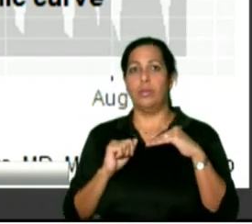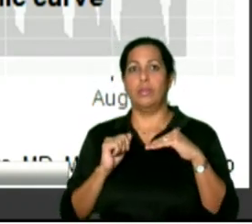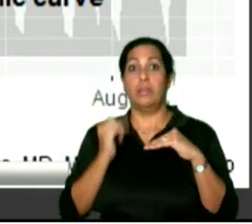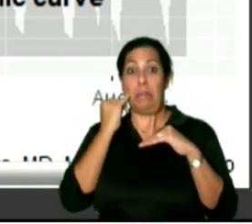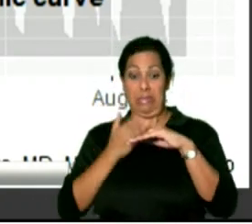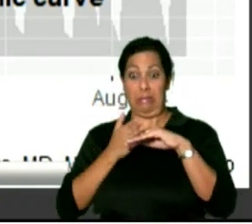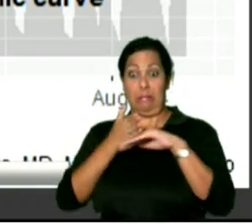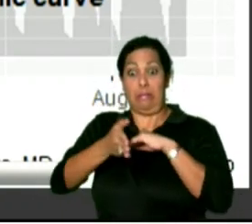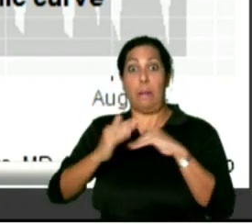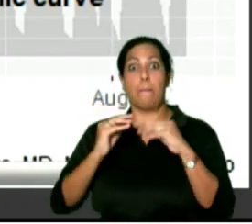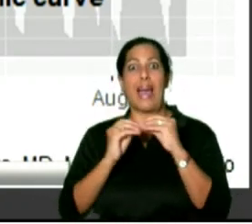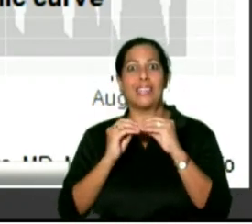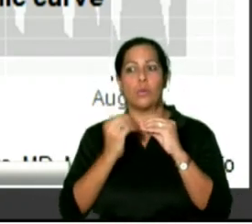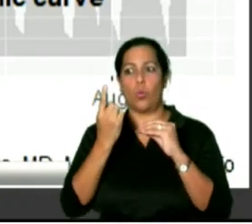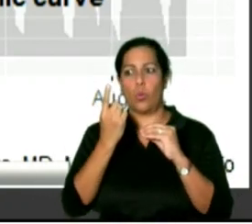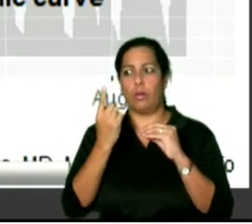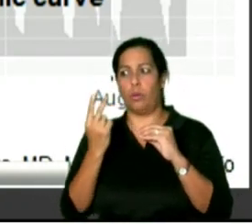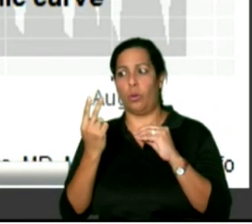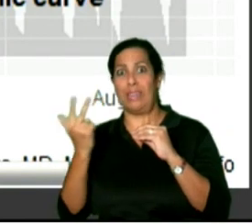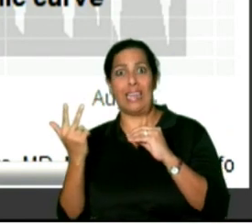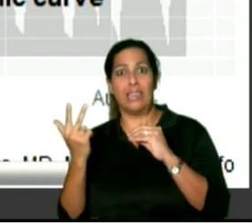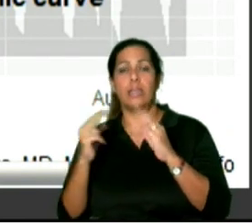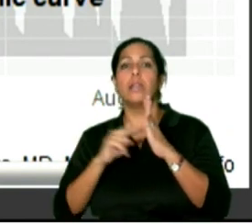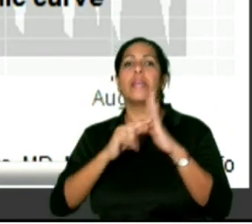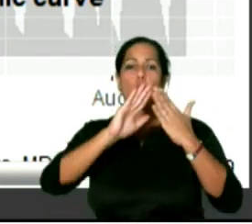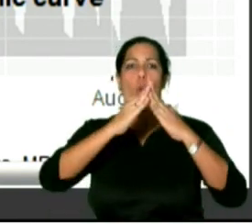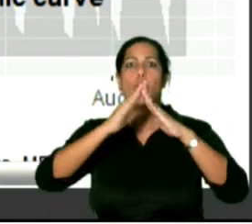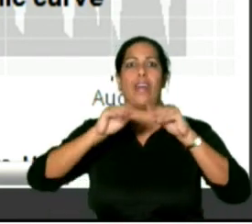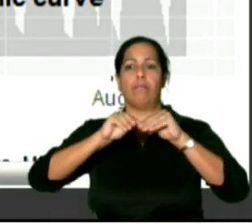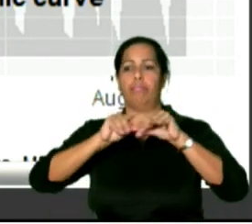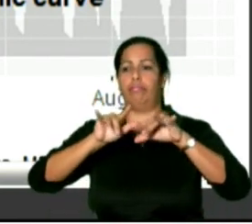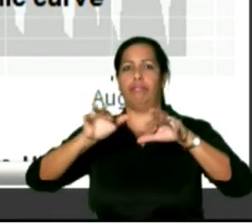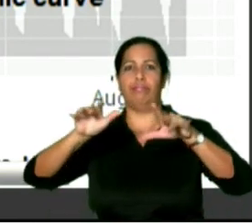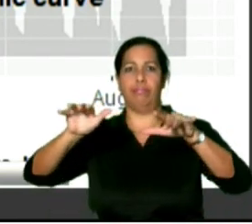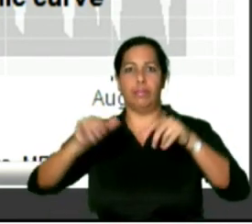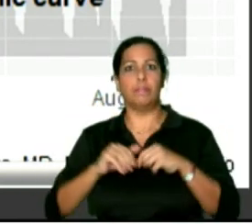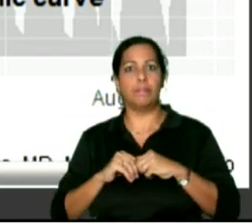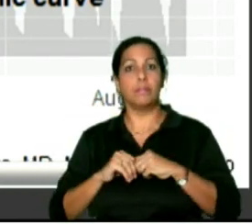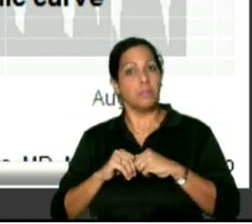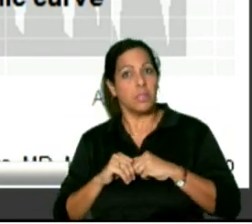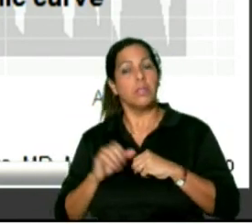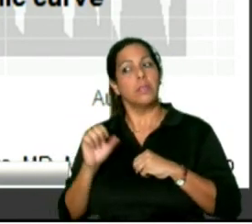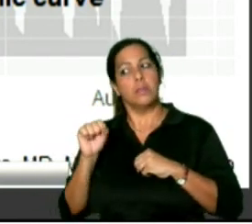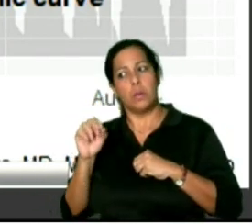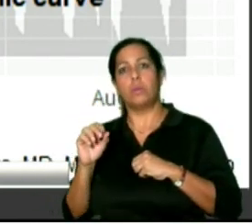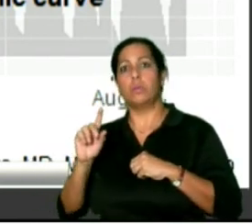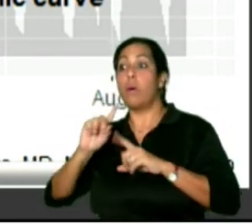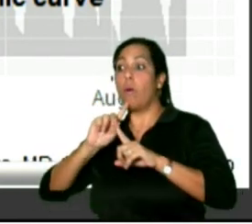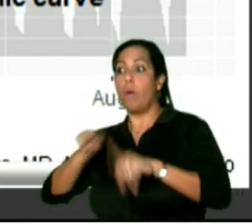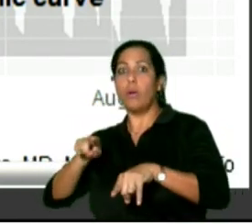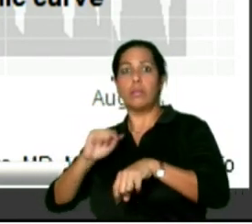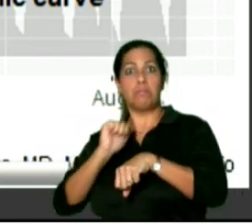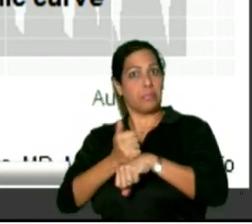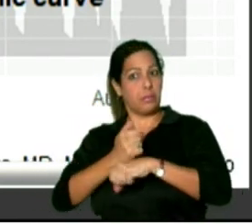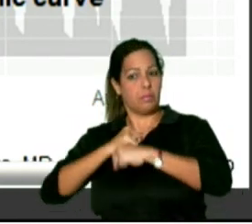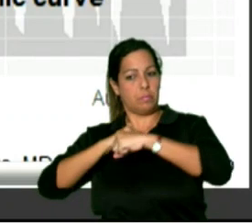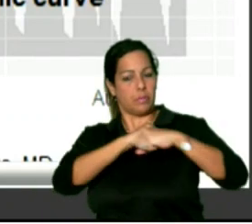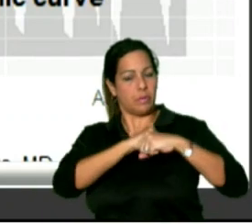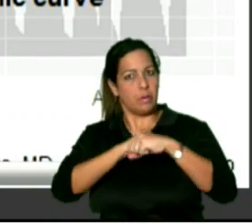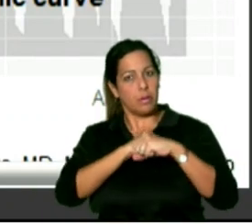tenemos transmisión comunitaria activa. Así que se implementaron las medidas de la orden ejecutiva y vemos cómo esa